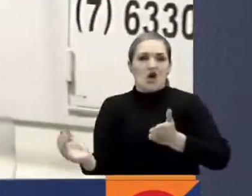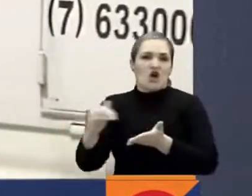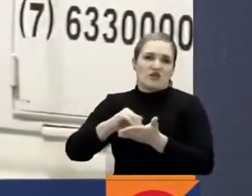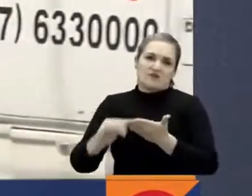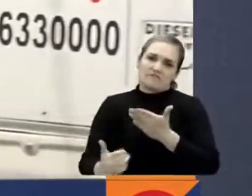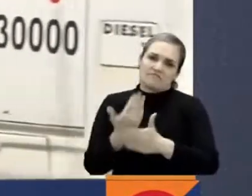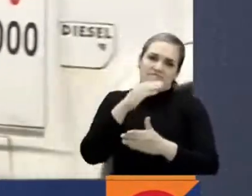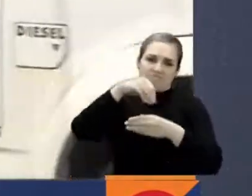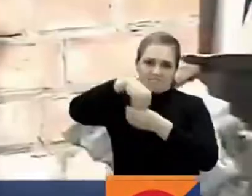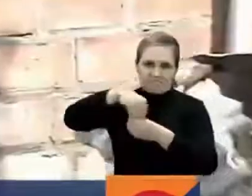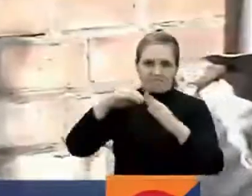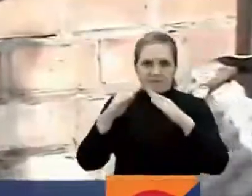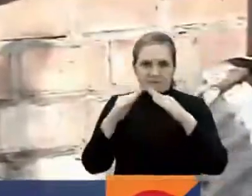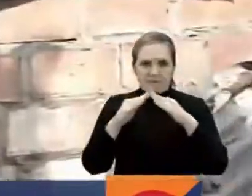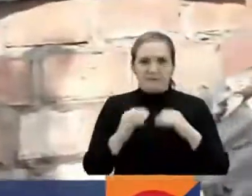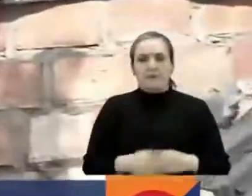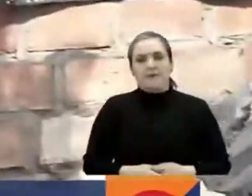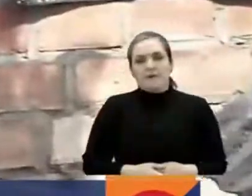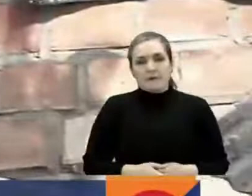tragedia.